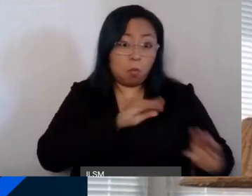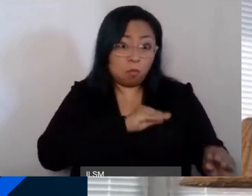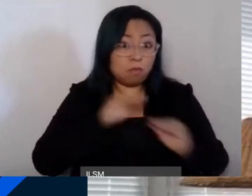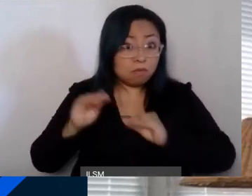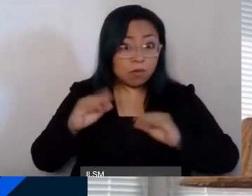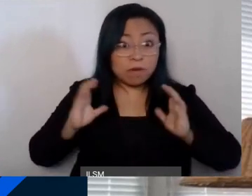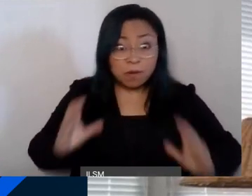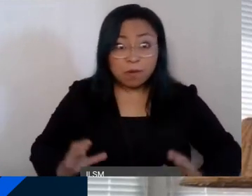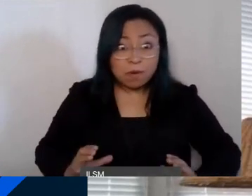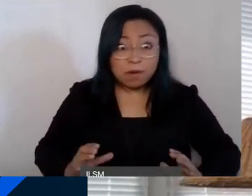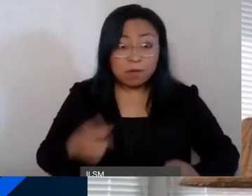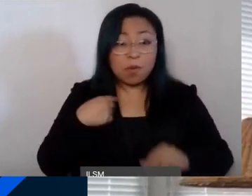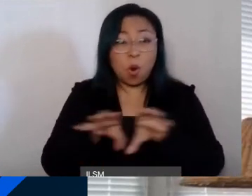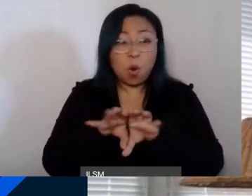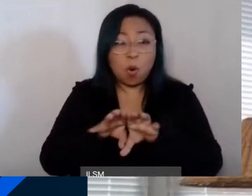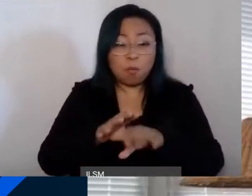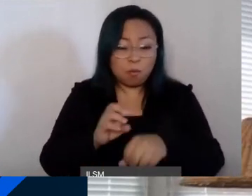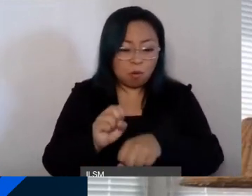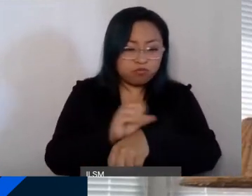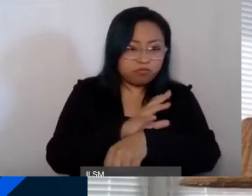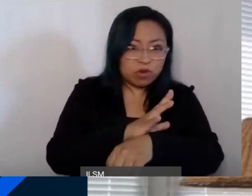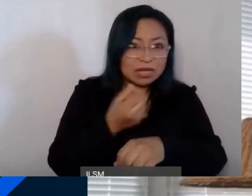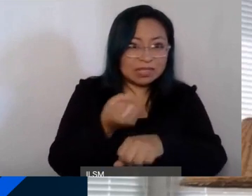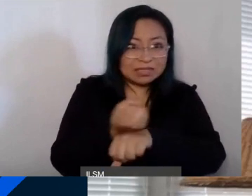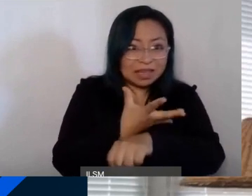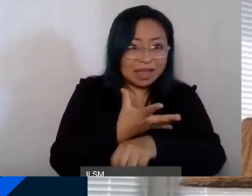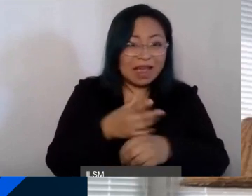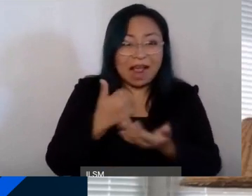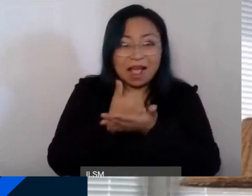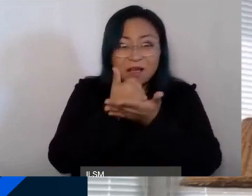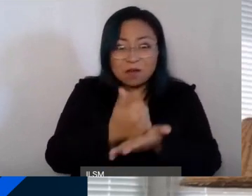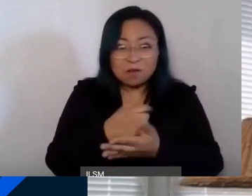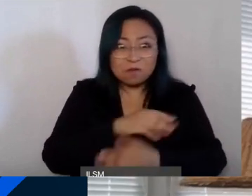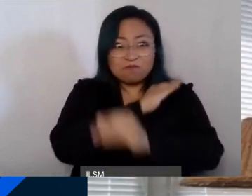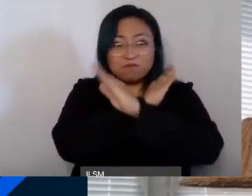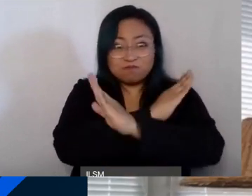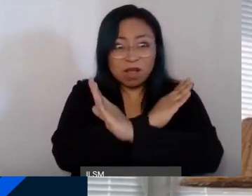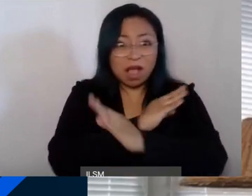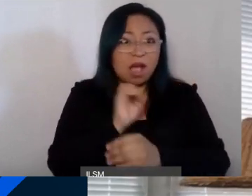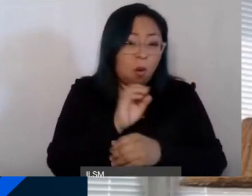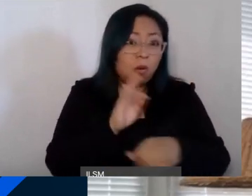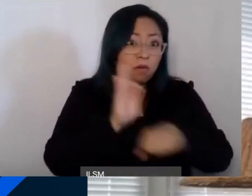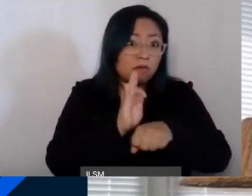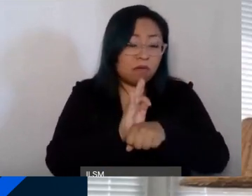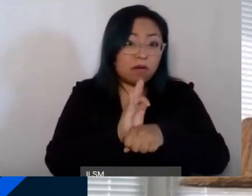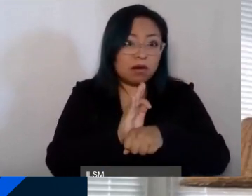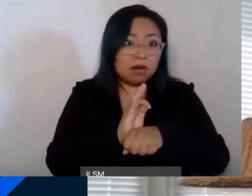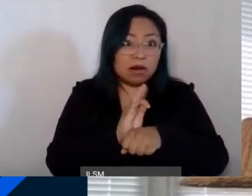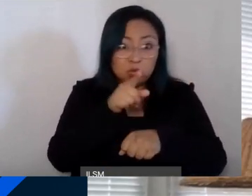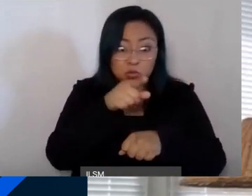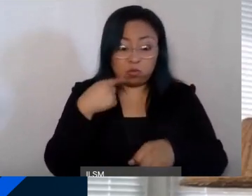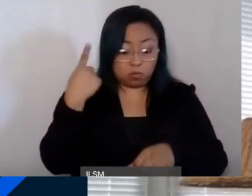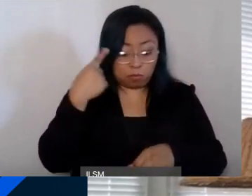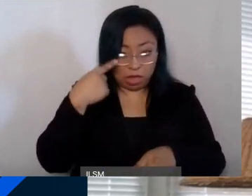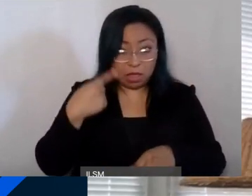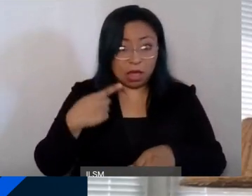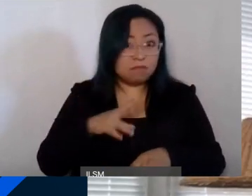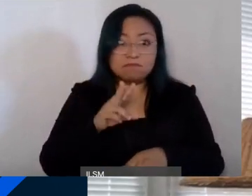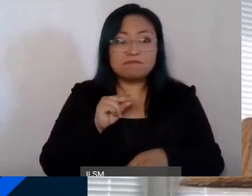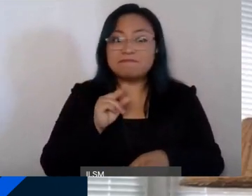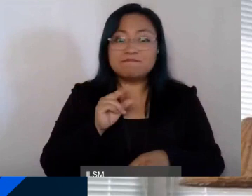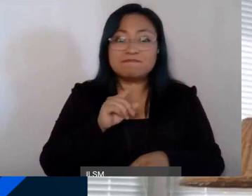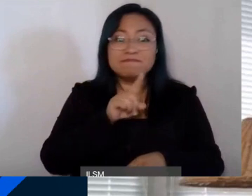a liberarte de la bacteria no eso significa para mí que